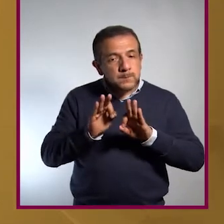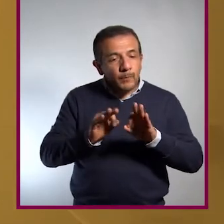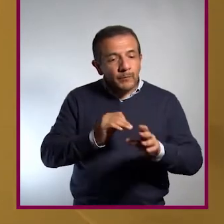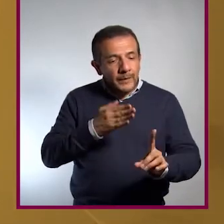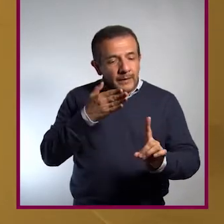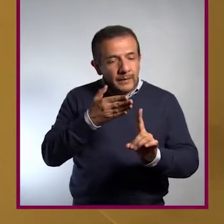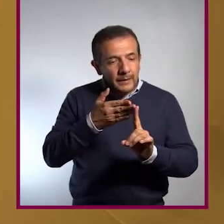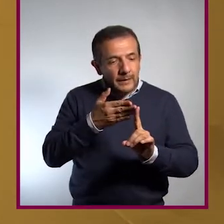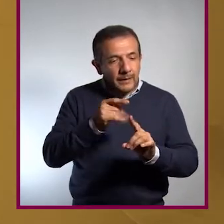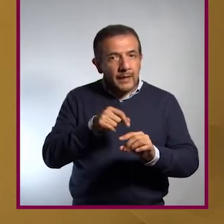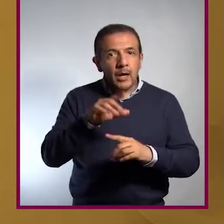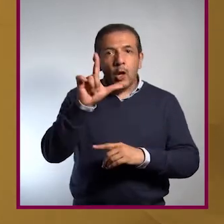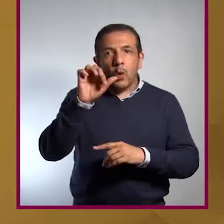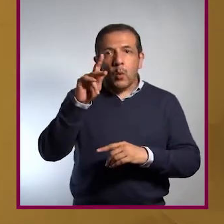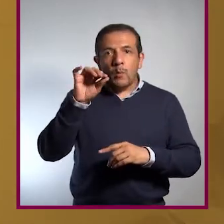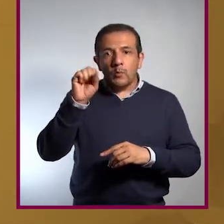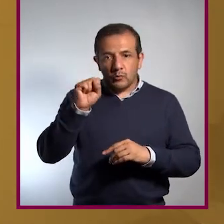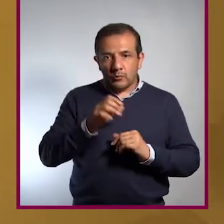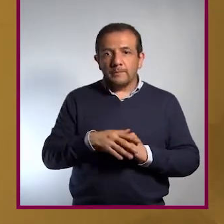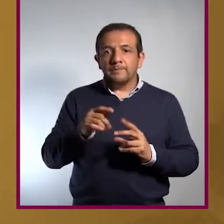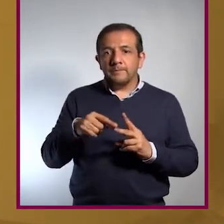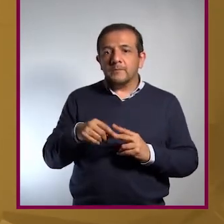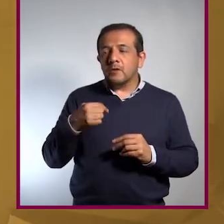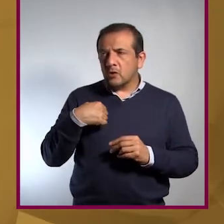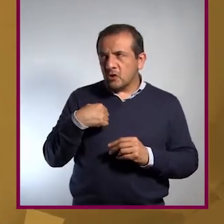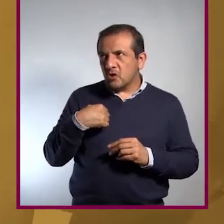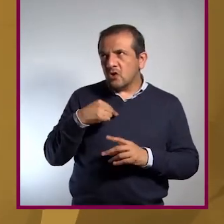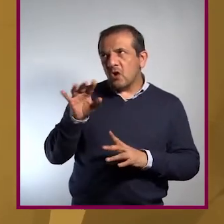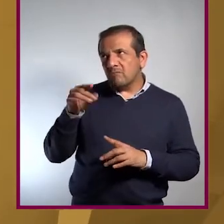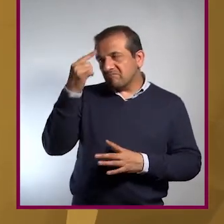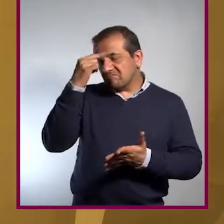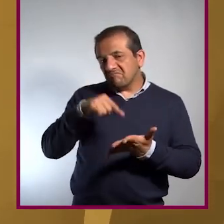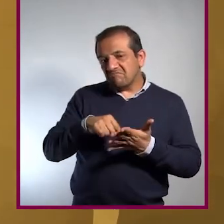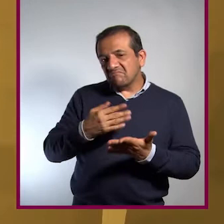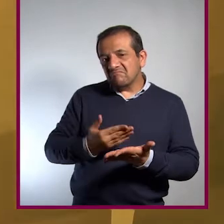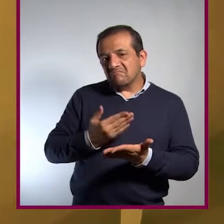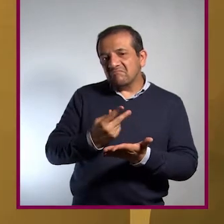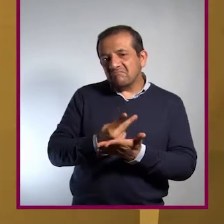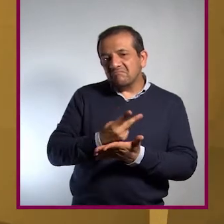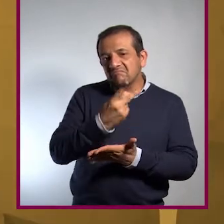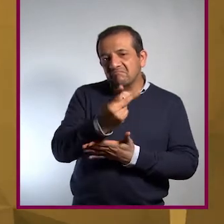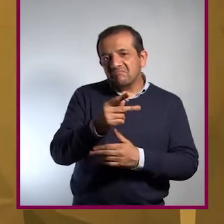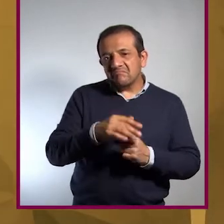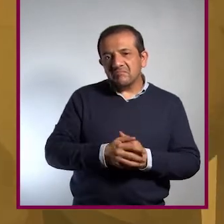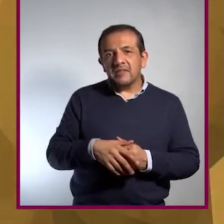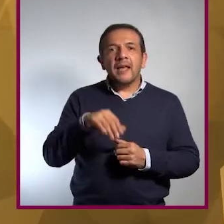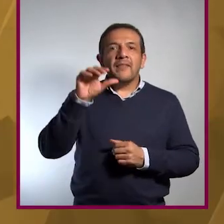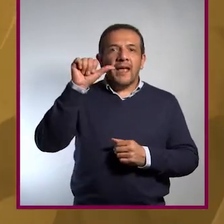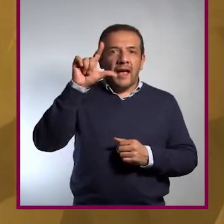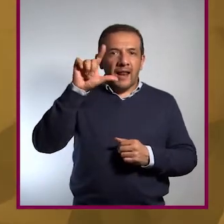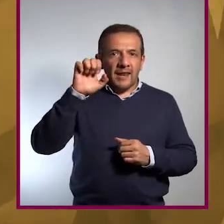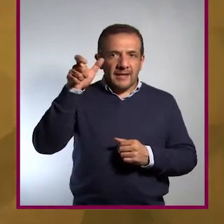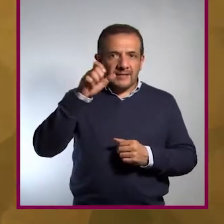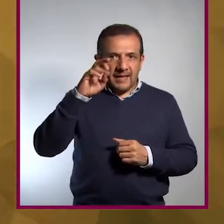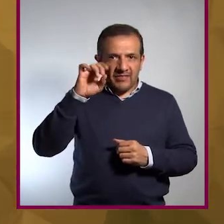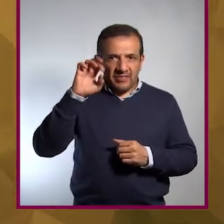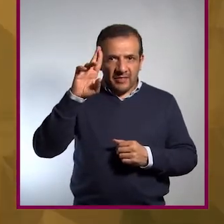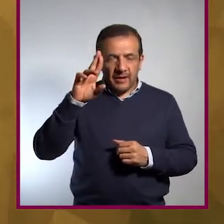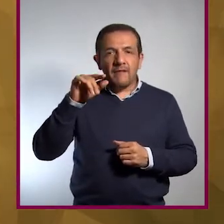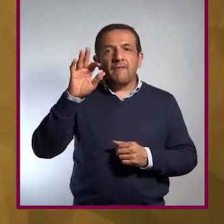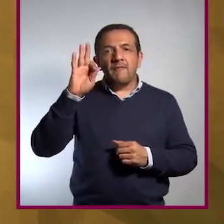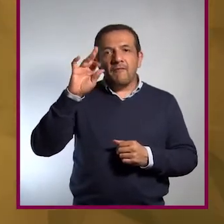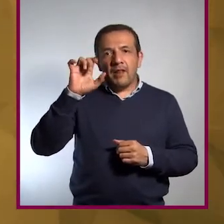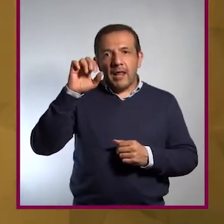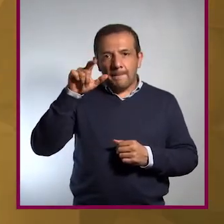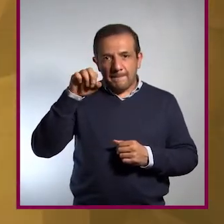enfermedades, en especial la de la lupus vulgar. Se lo daría para la aportación de Alexander Fleming, el